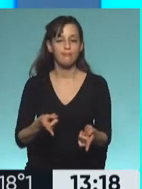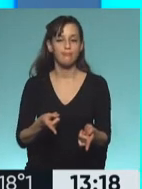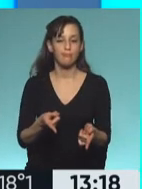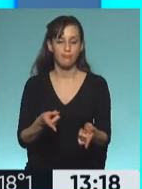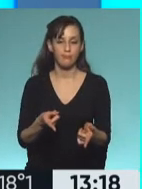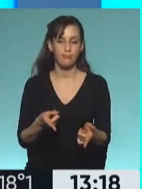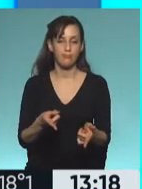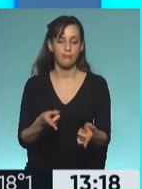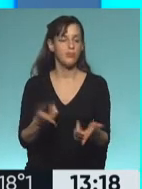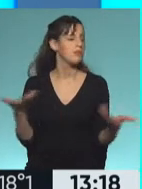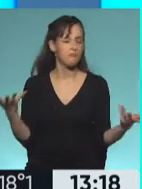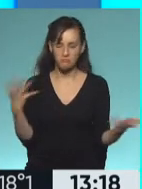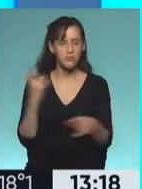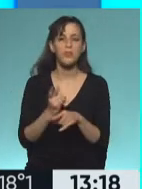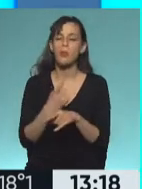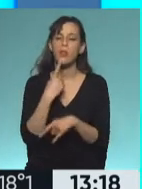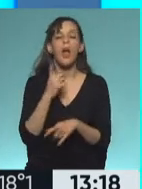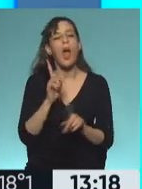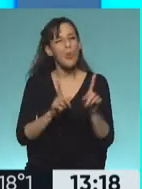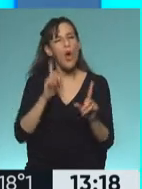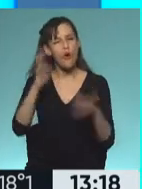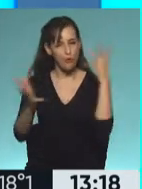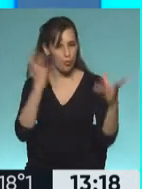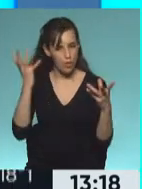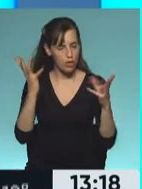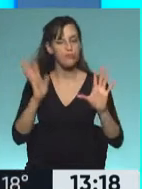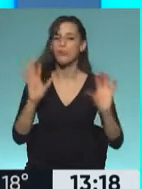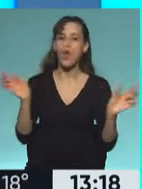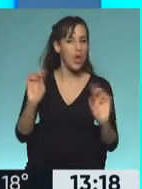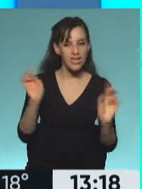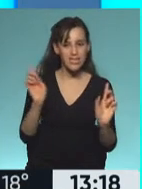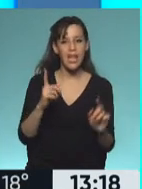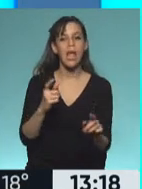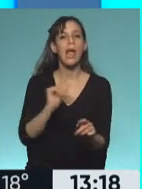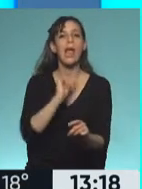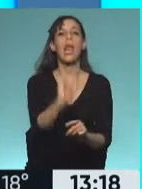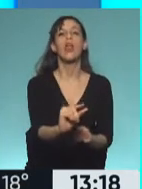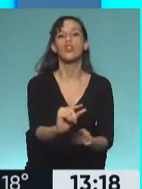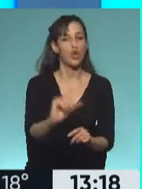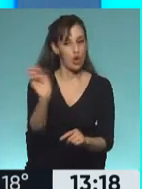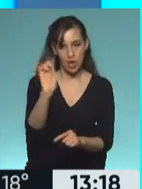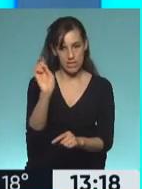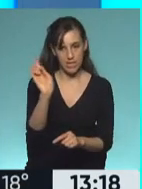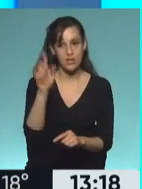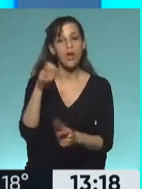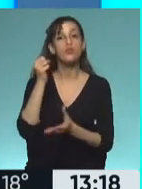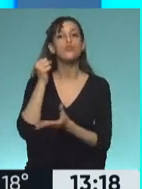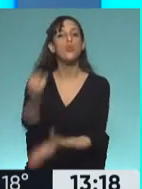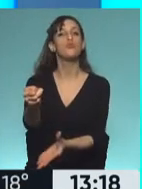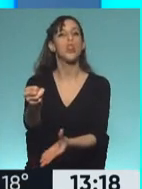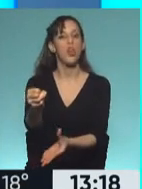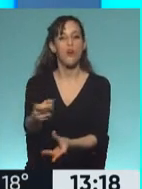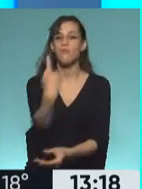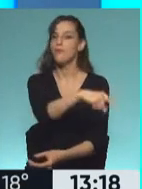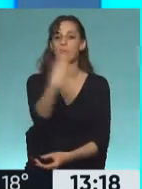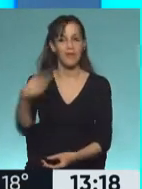siempre recordamos porque con alguna confusión con esto no es un crédito es un subsidio directo bien esto no hay que devolverlo este